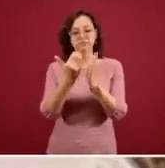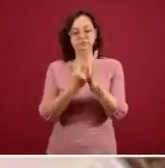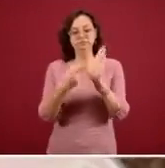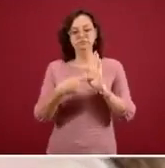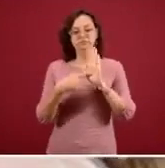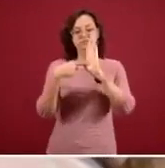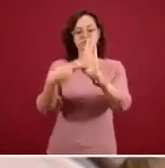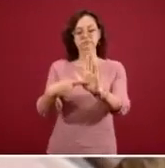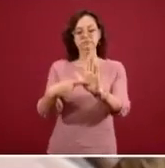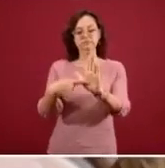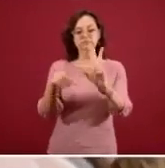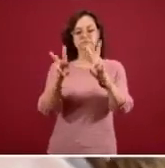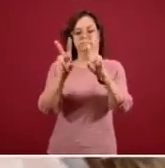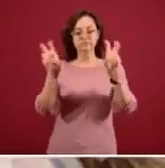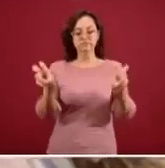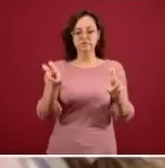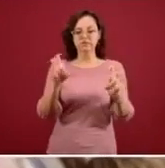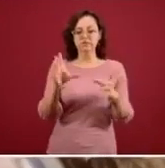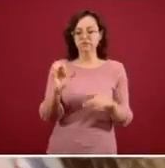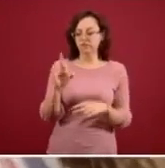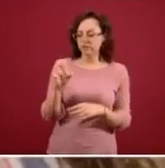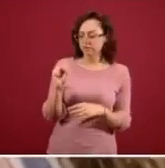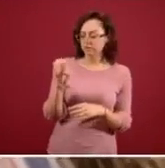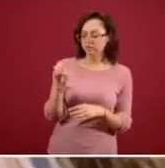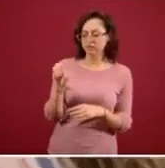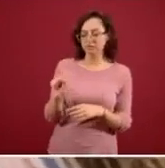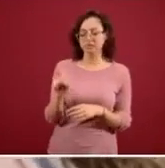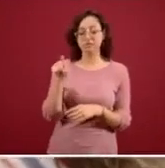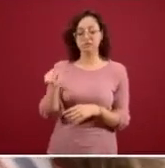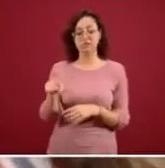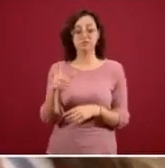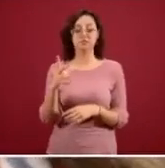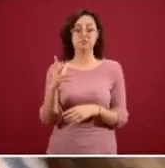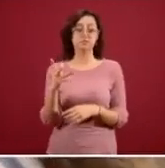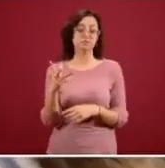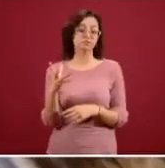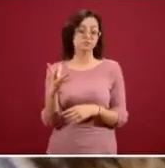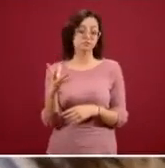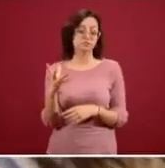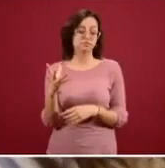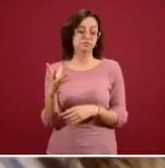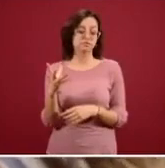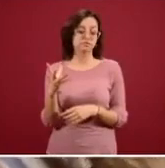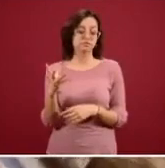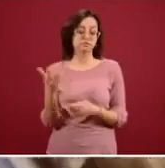que ver con cerezos, saber si se están contemplando